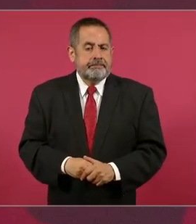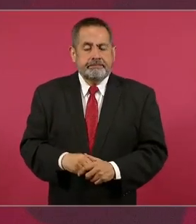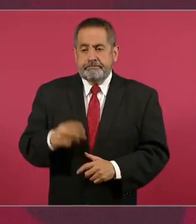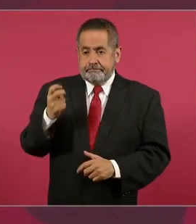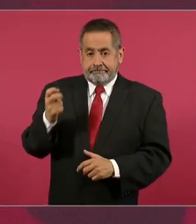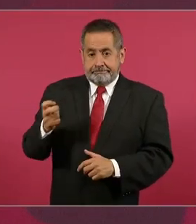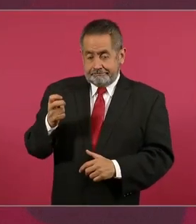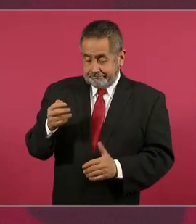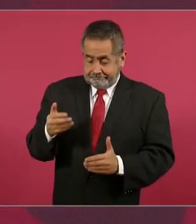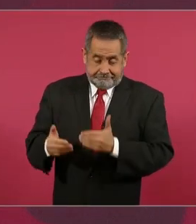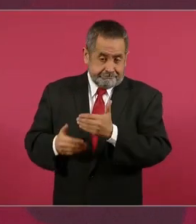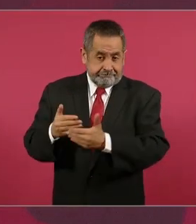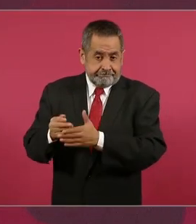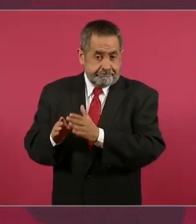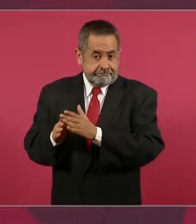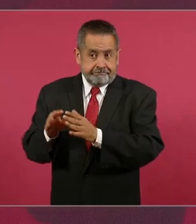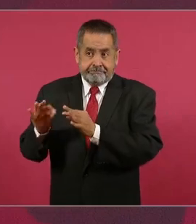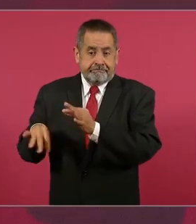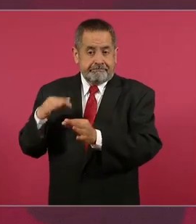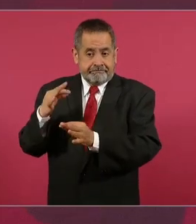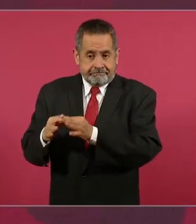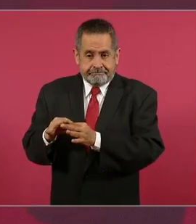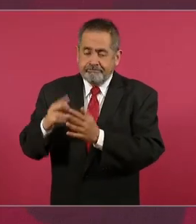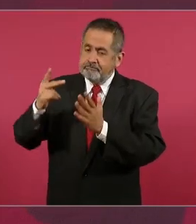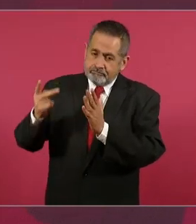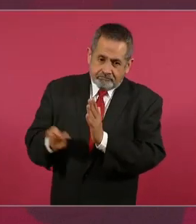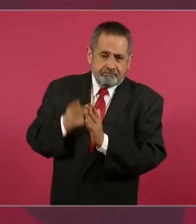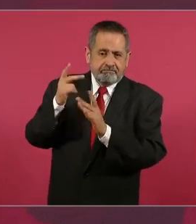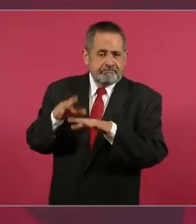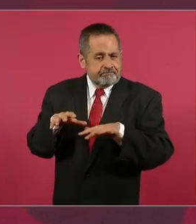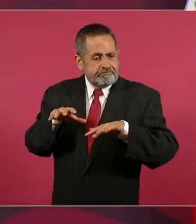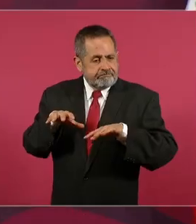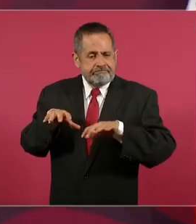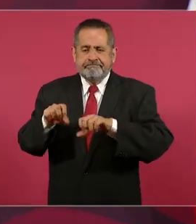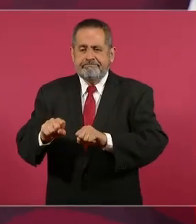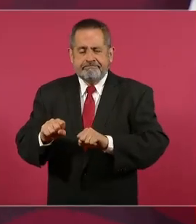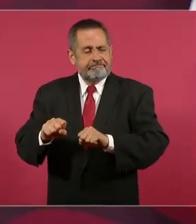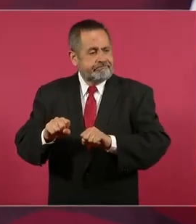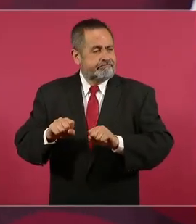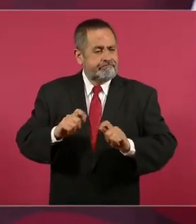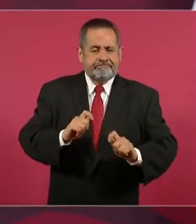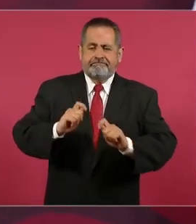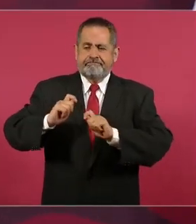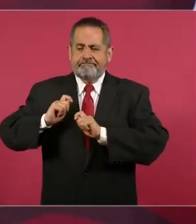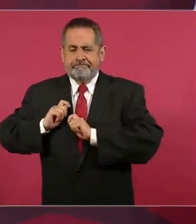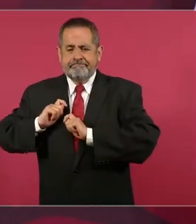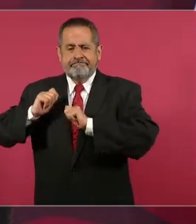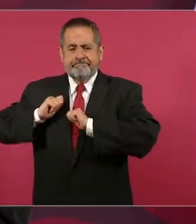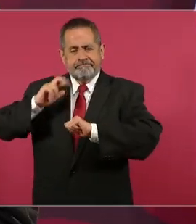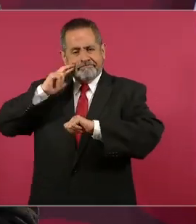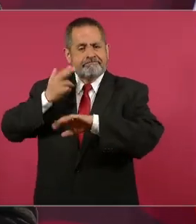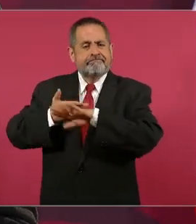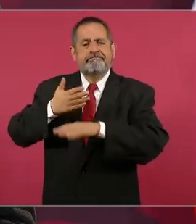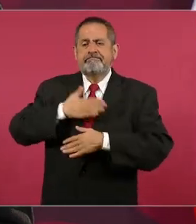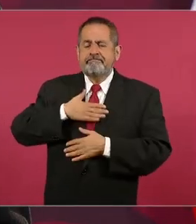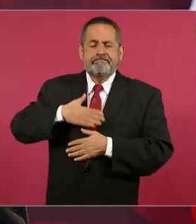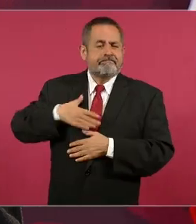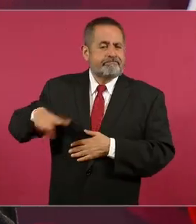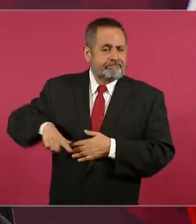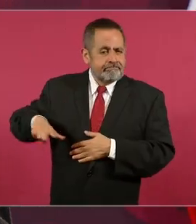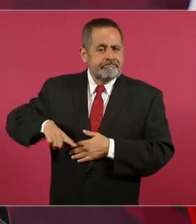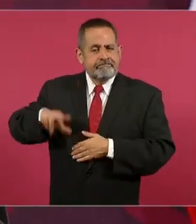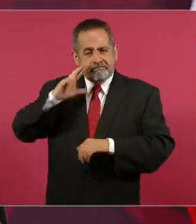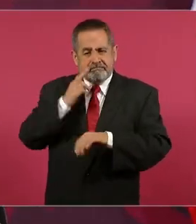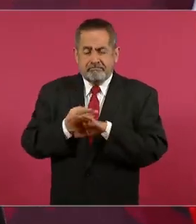esto, el recuperar bienes públicos, funciones públicas que son